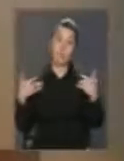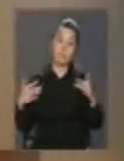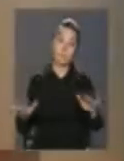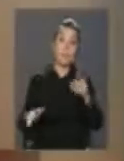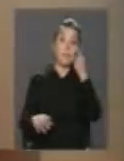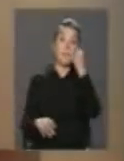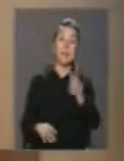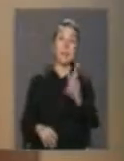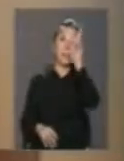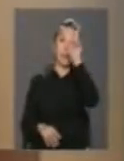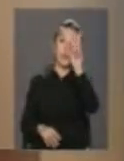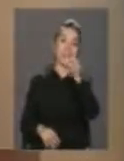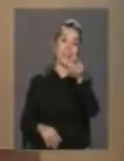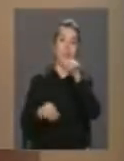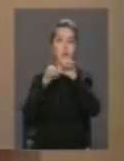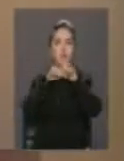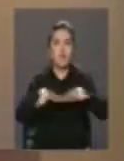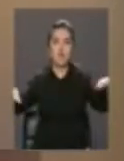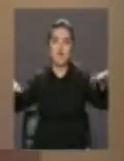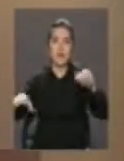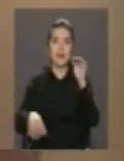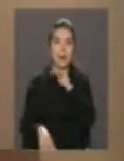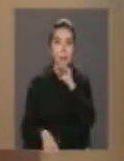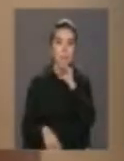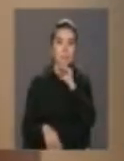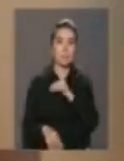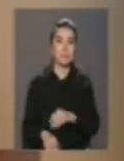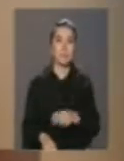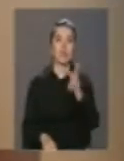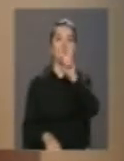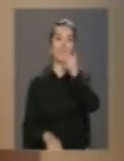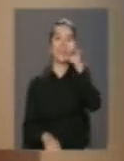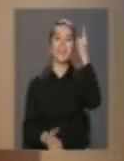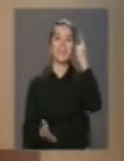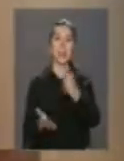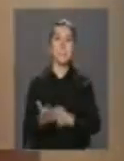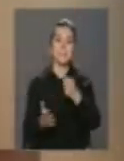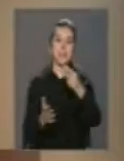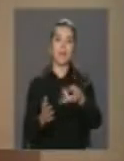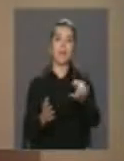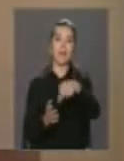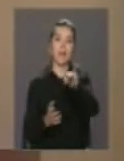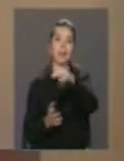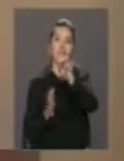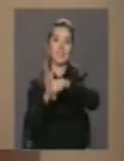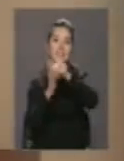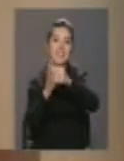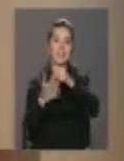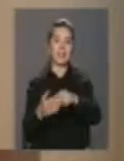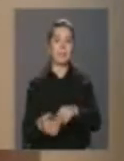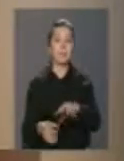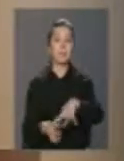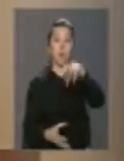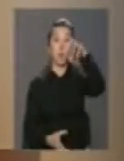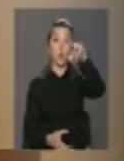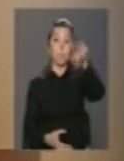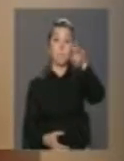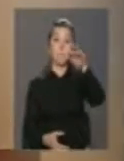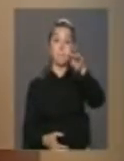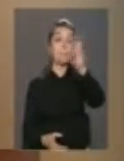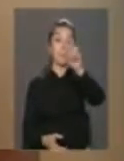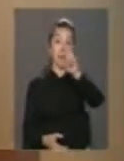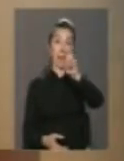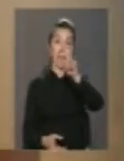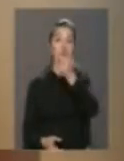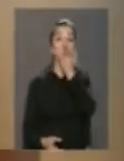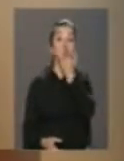cielo. Registro que se hizo viral rápidamente, alcanzando las 30.000 reproducciones. En un principio fue subido por el padre de los niños a